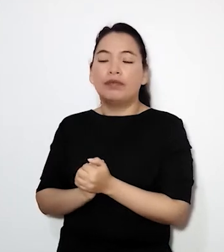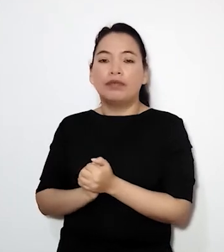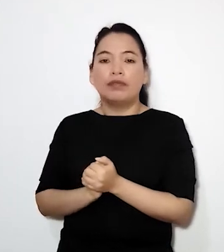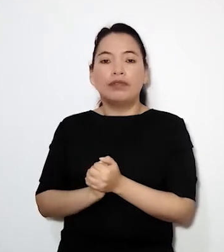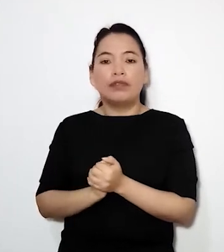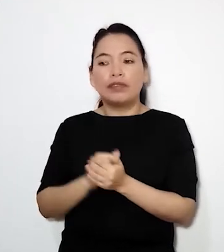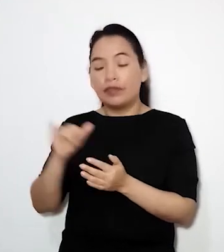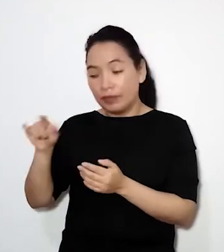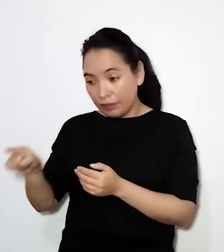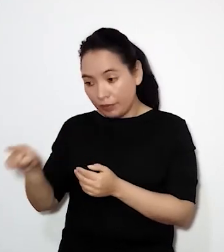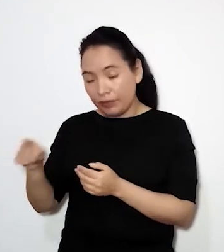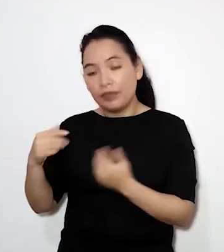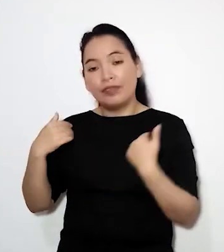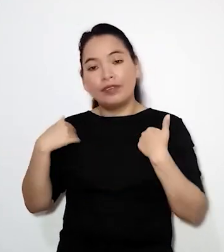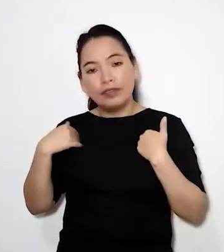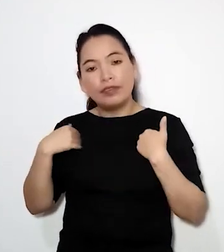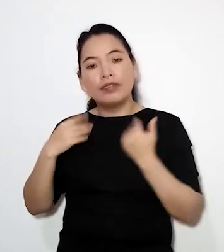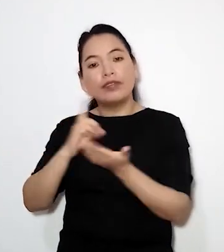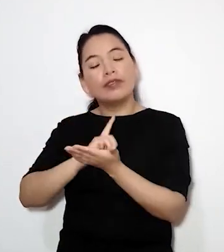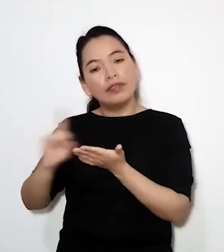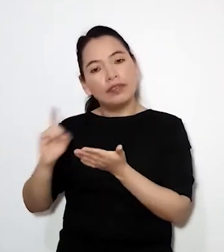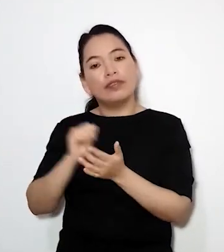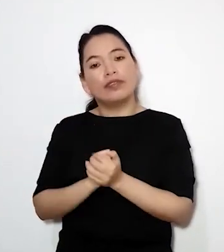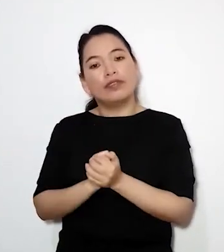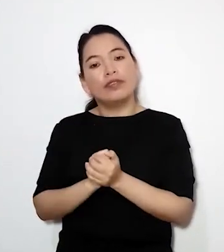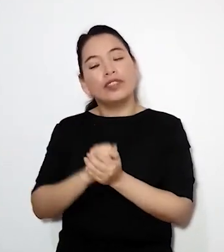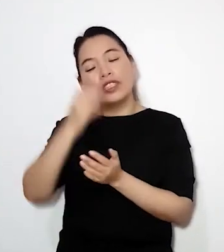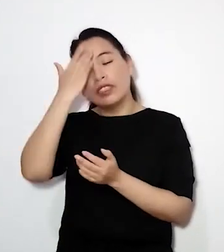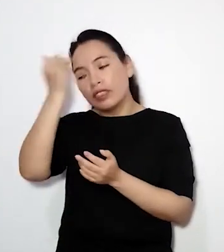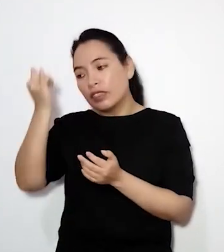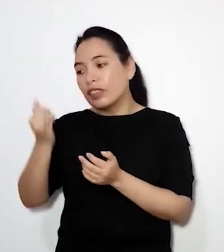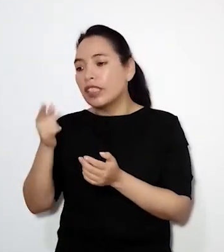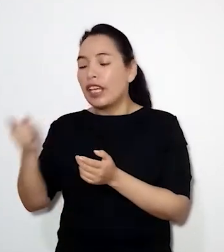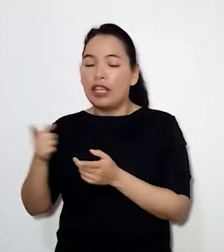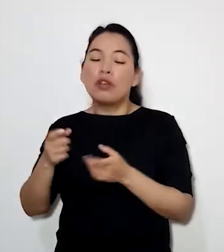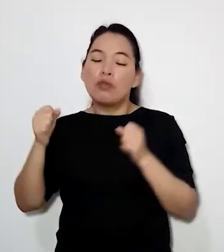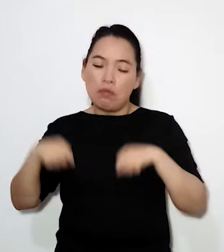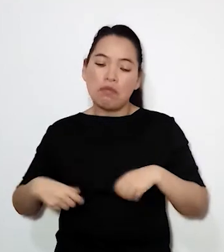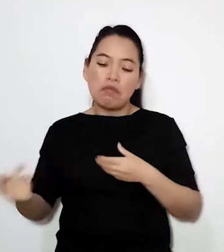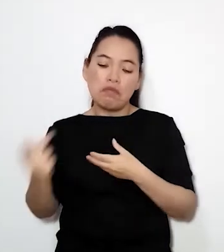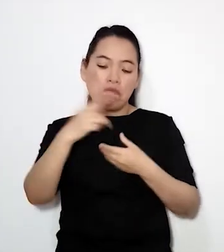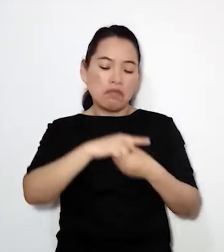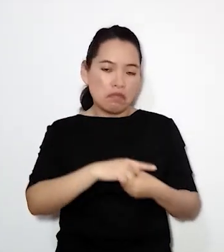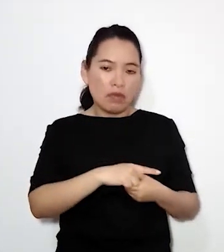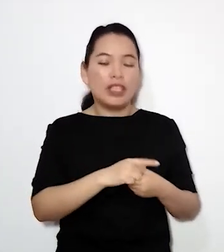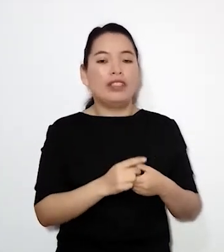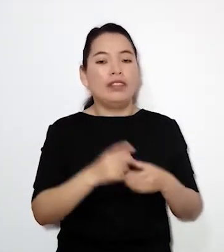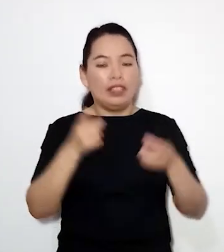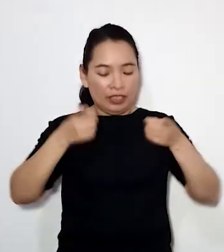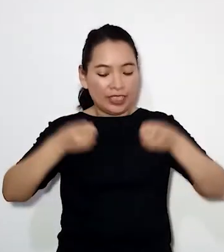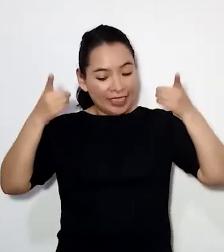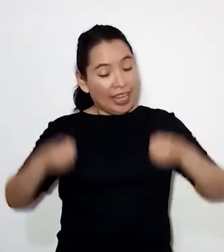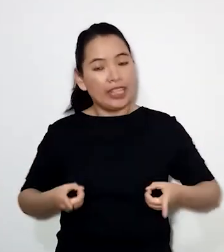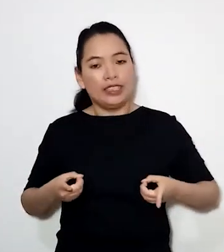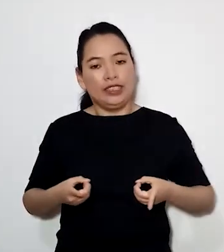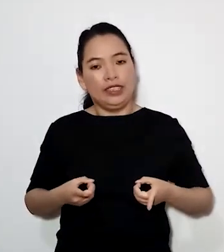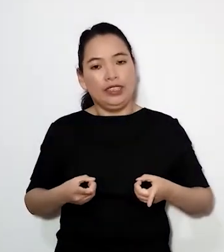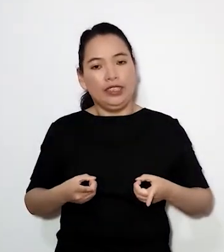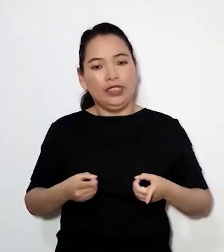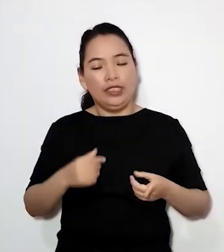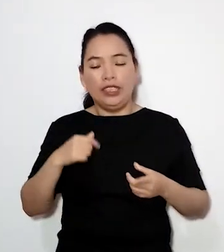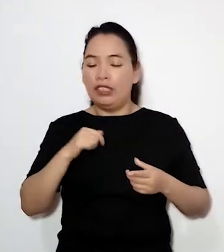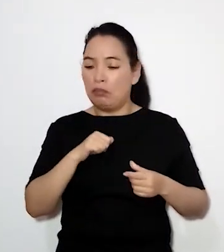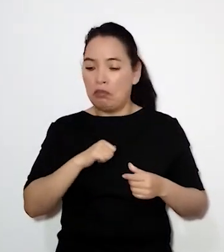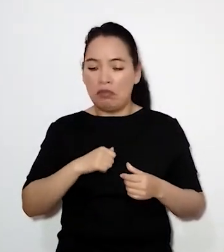que participen en las decisiones que tocan sus vidas, y dentro de ellos también la participación en